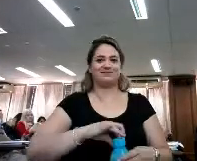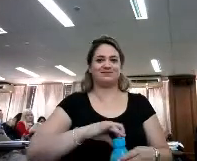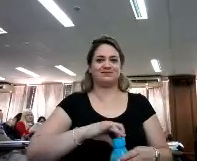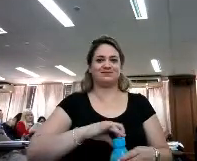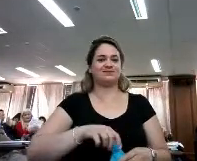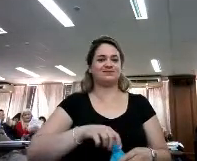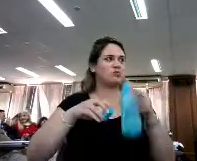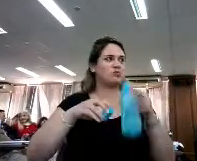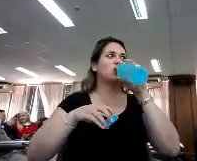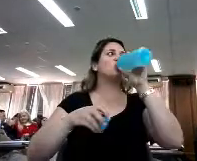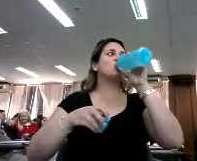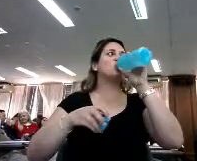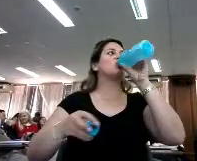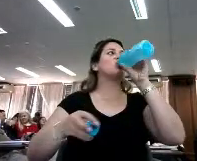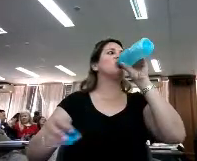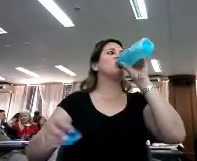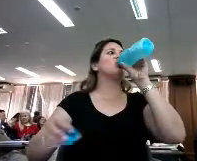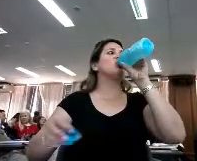No, pero además,